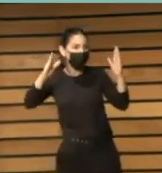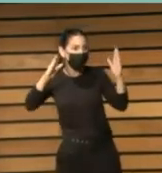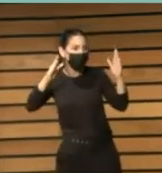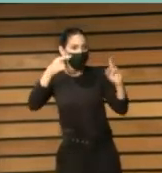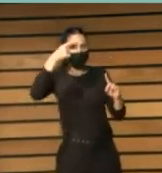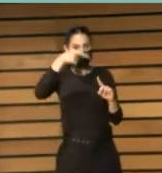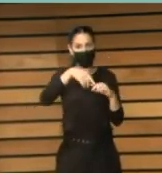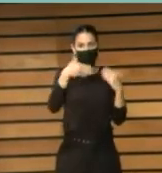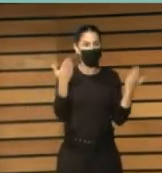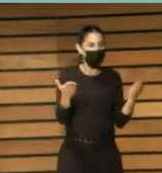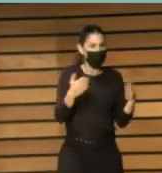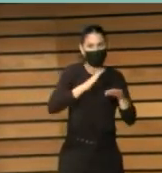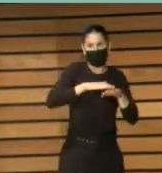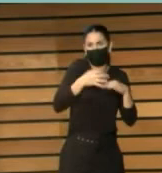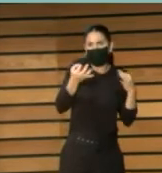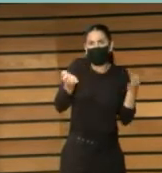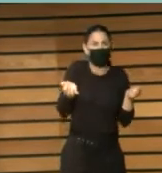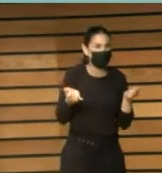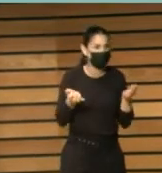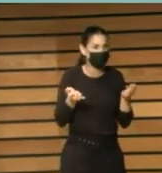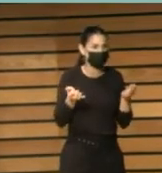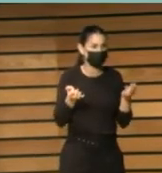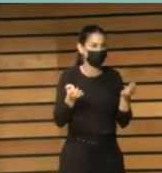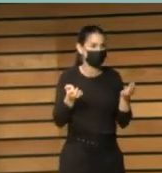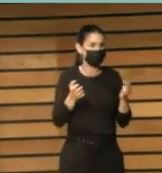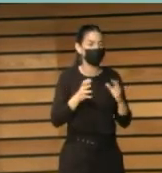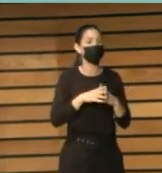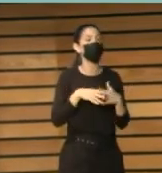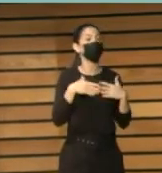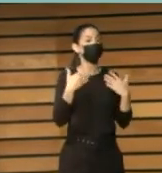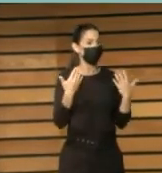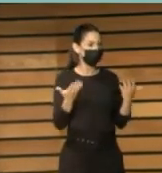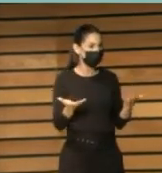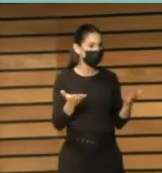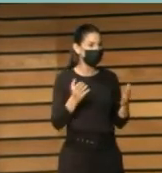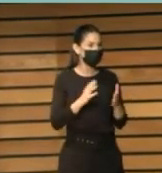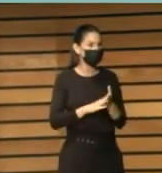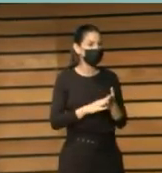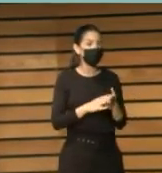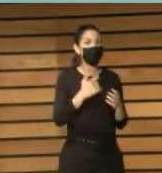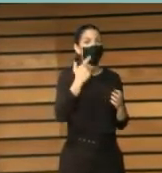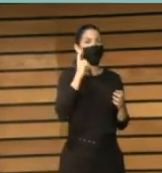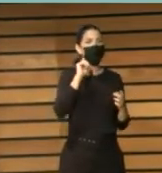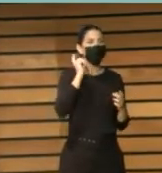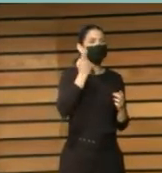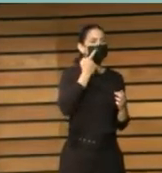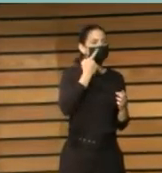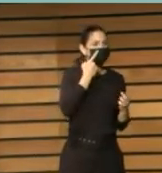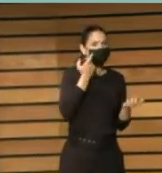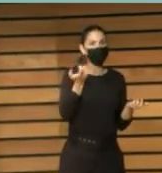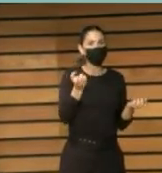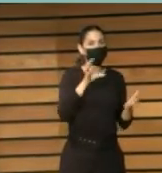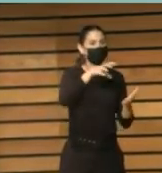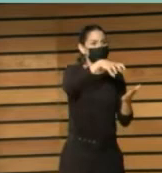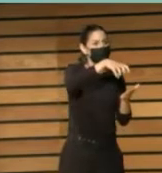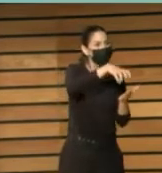las representaciones y veía cómo otro tipo de instituciones, de centros,